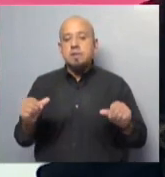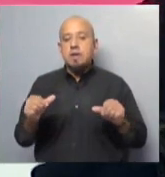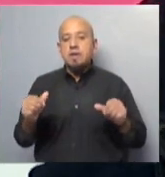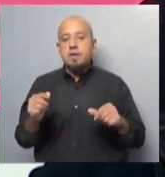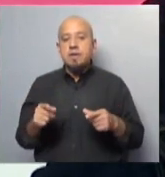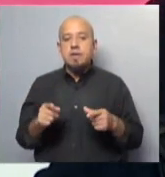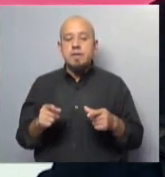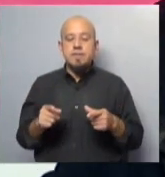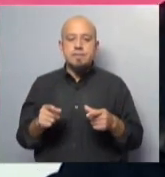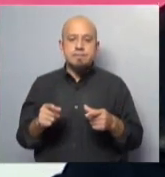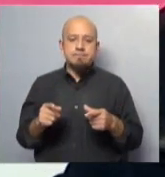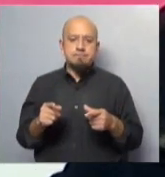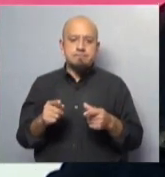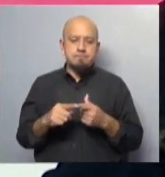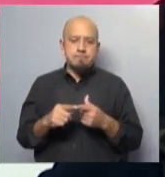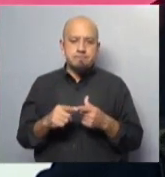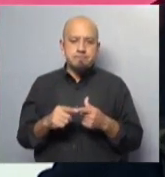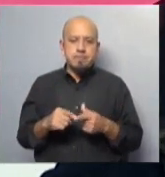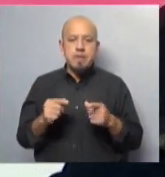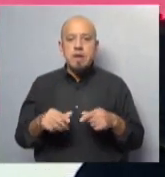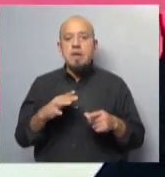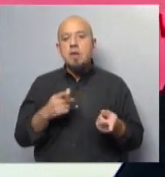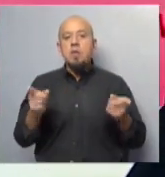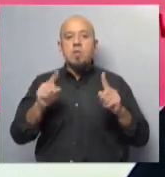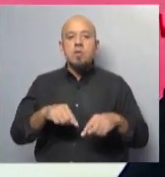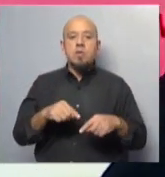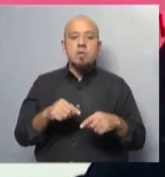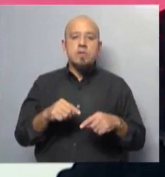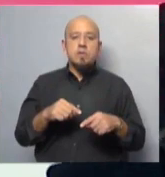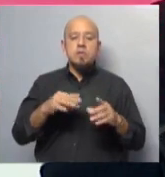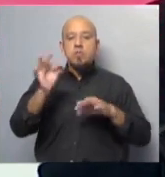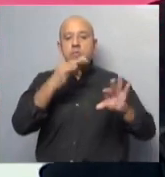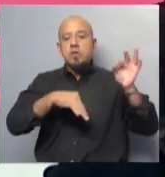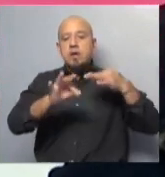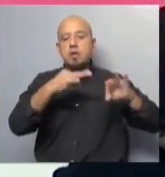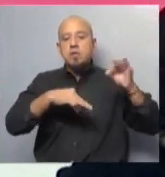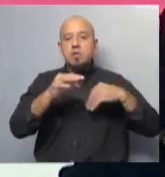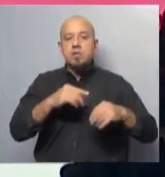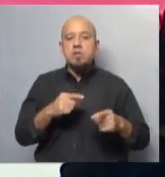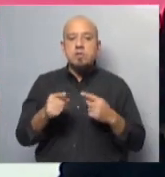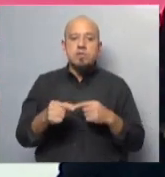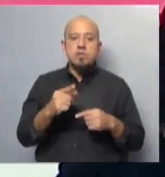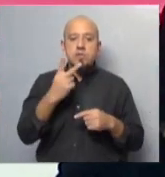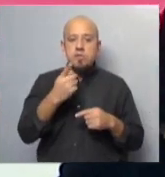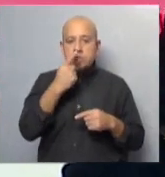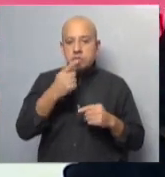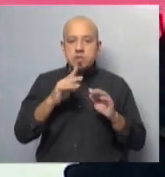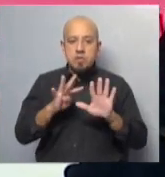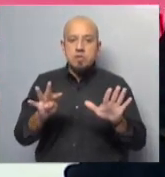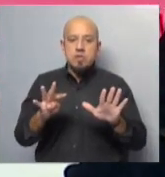estar, estamos de reestreno, se reestrena una obra que estuvo en